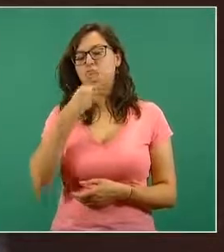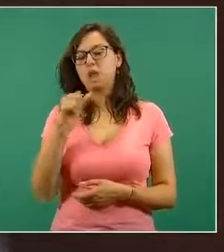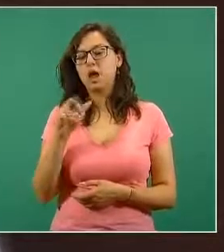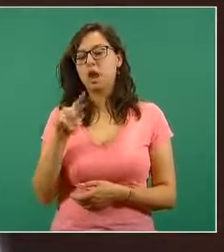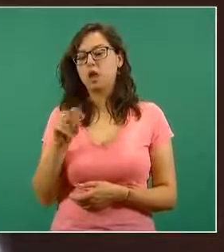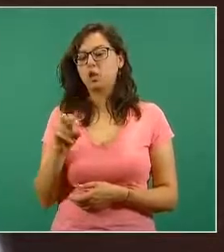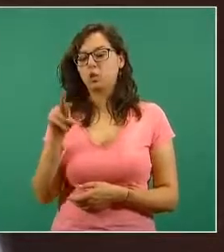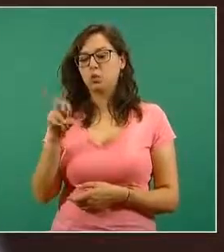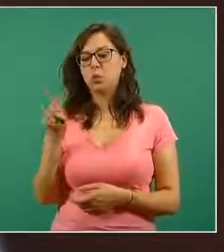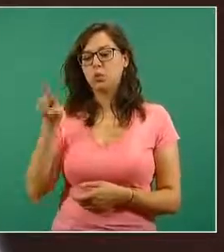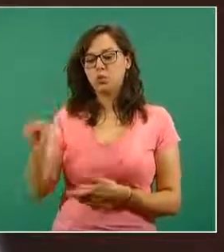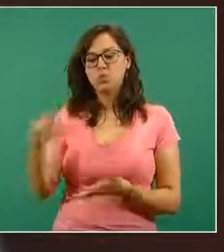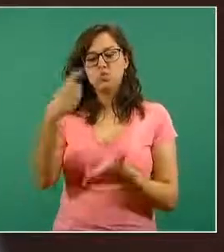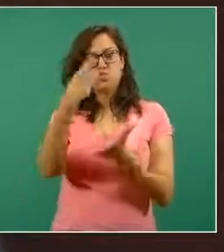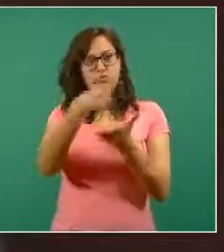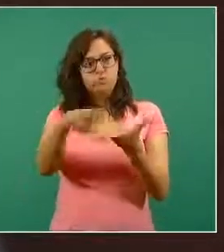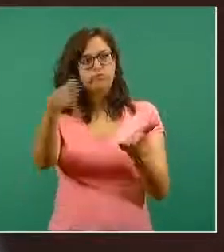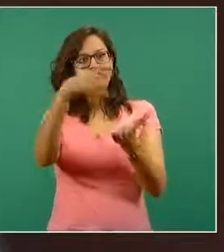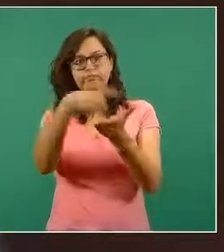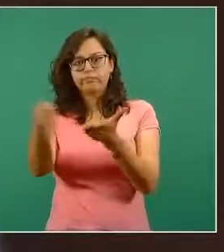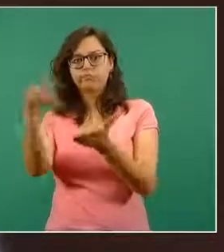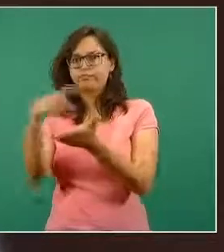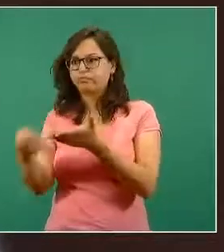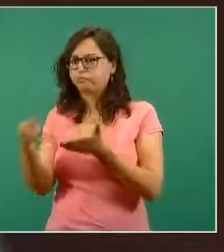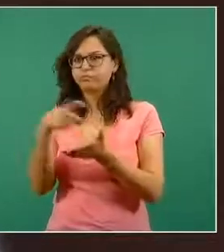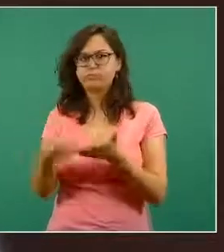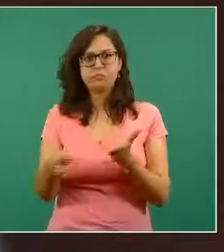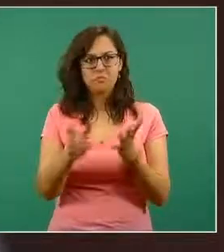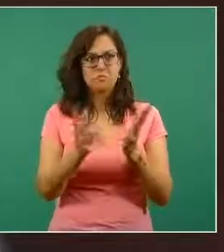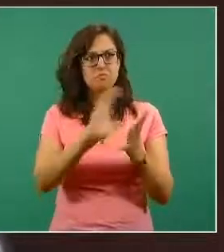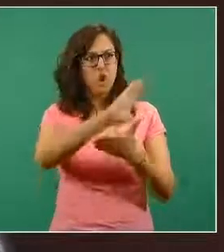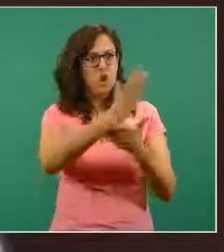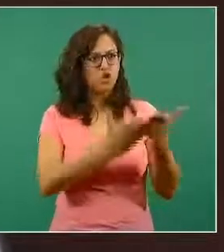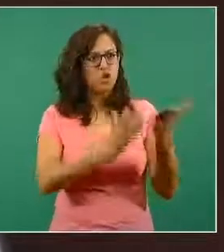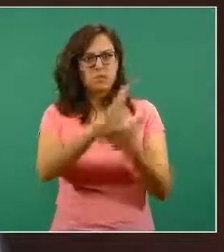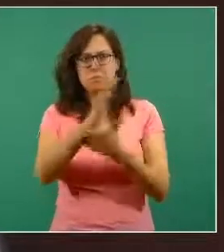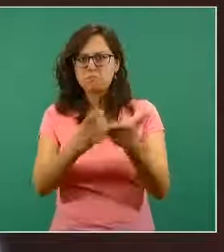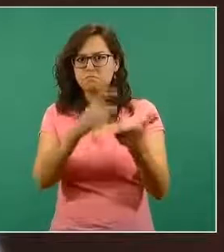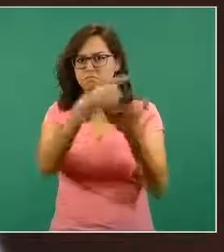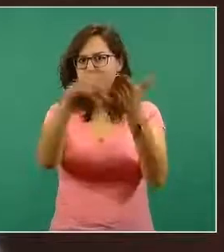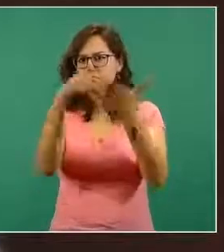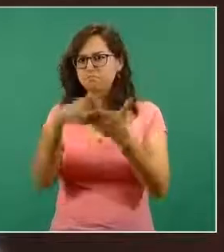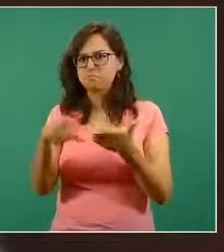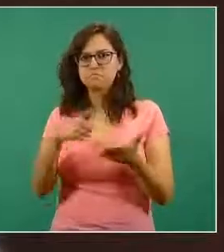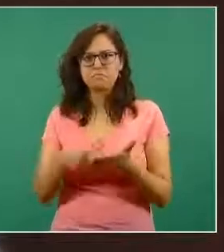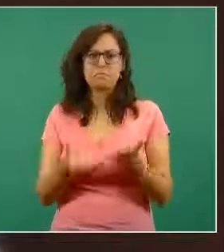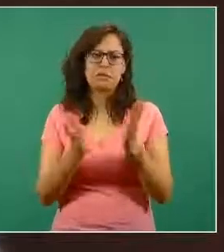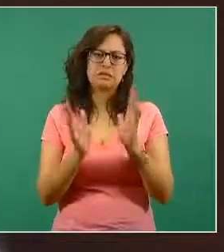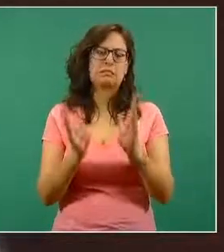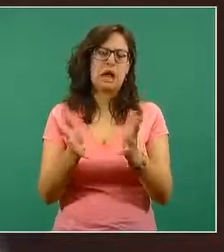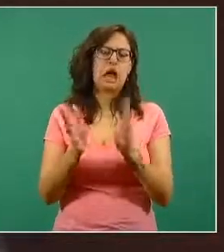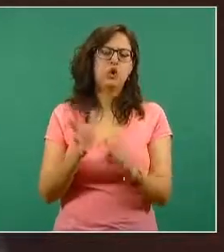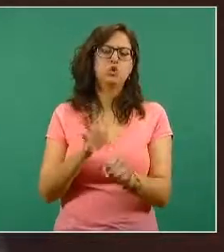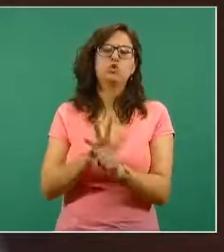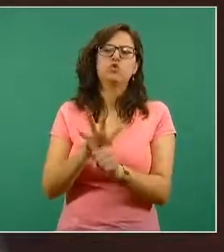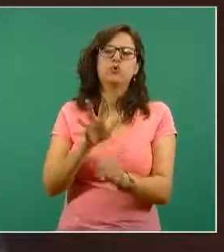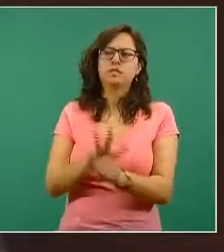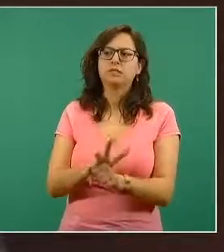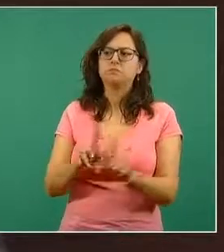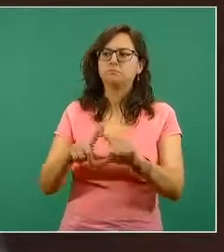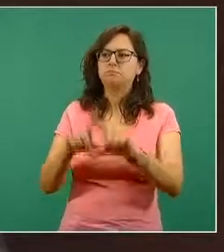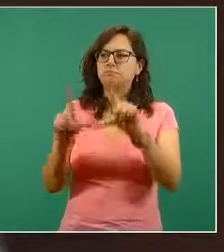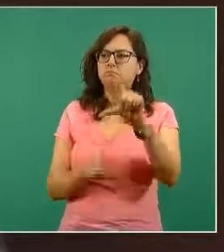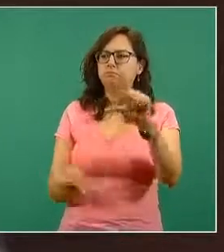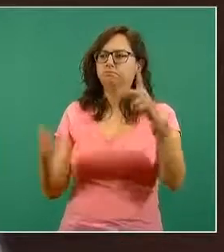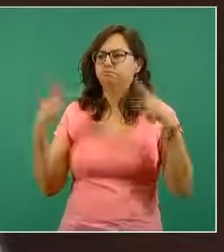tenemos una compra pues que cubre una proporción ya muy grande del total de la